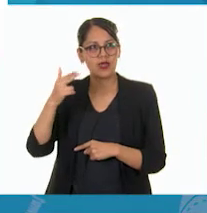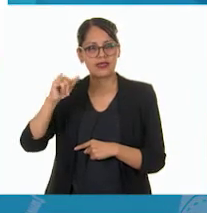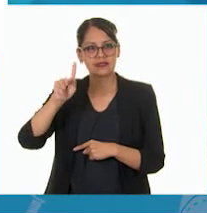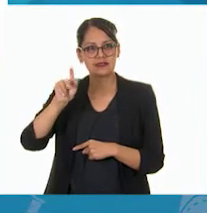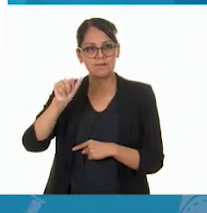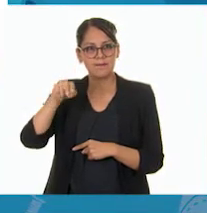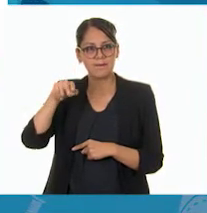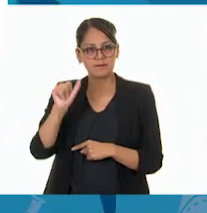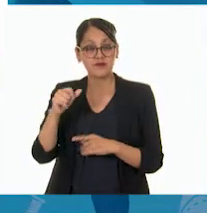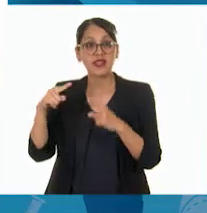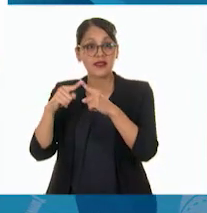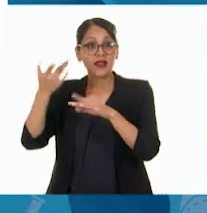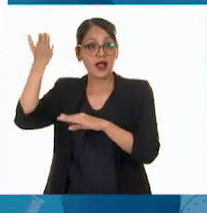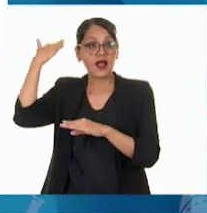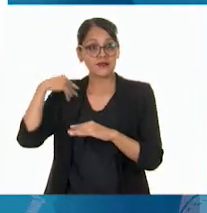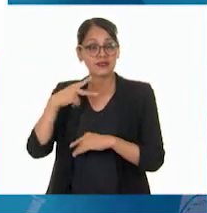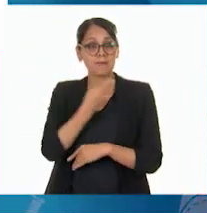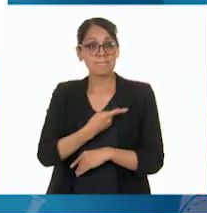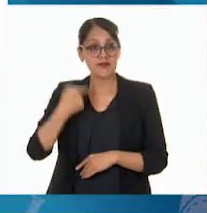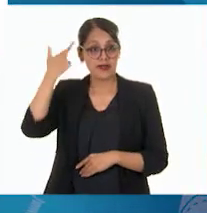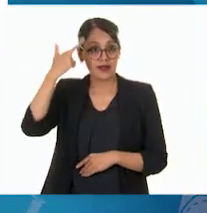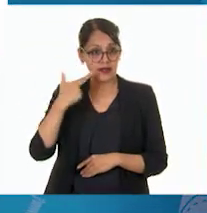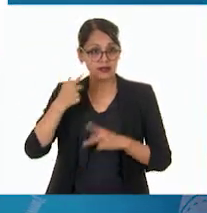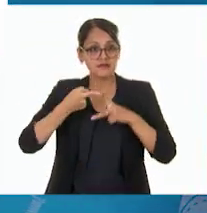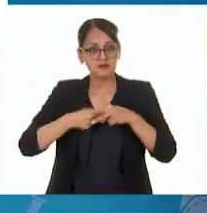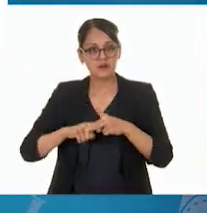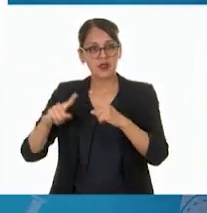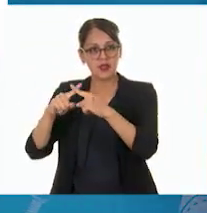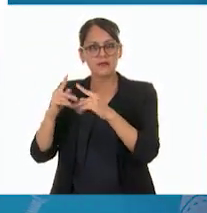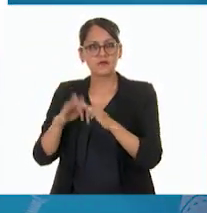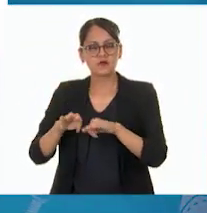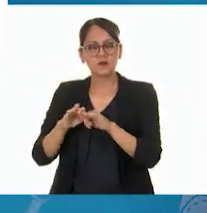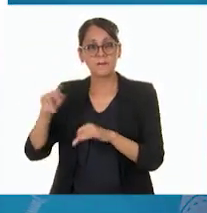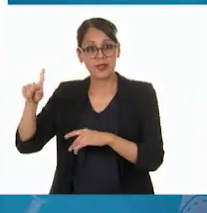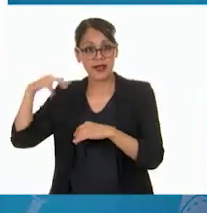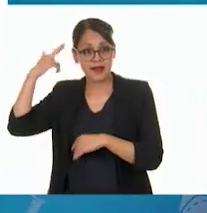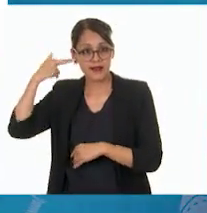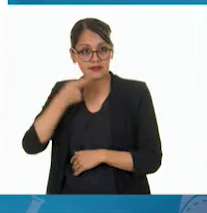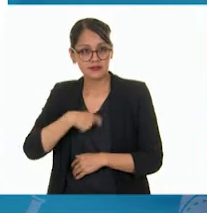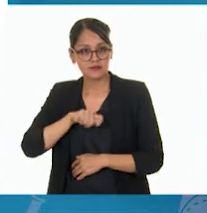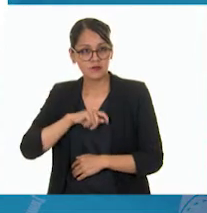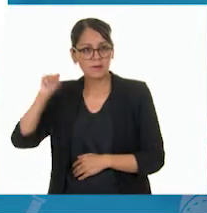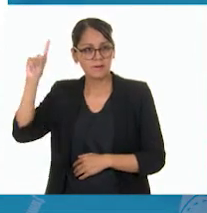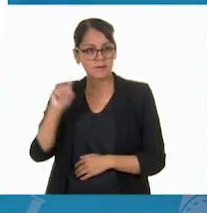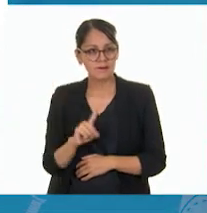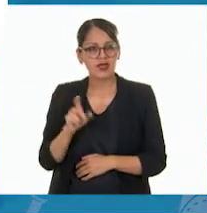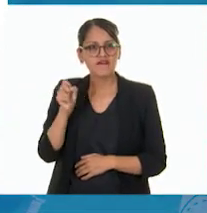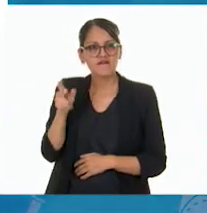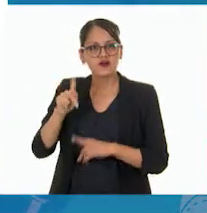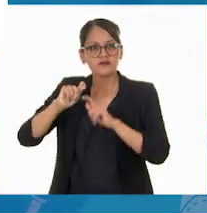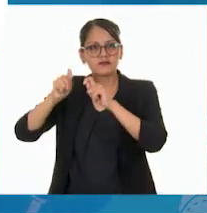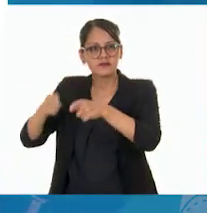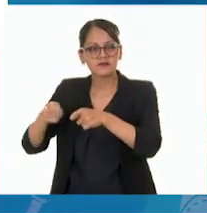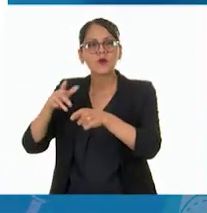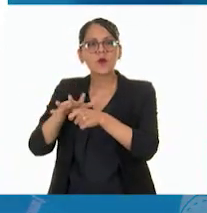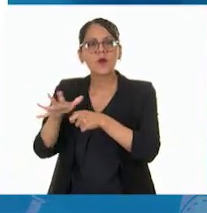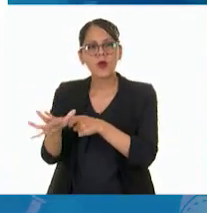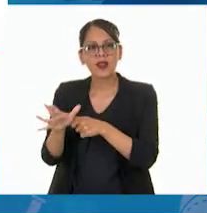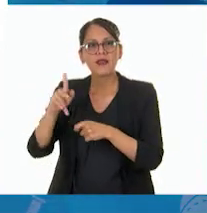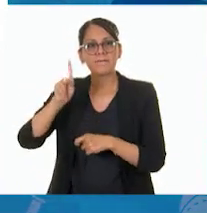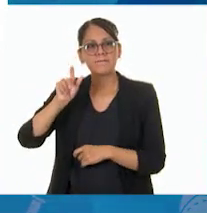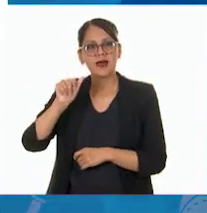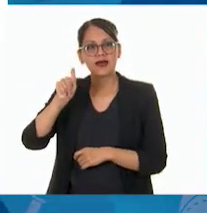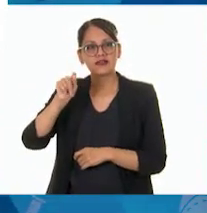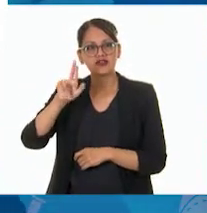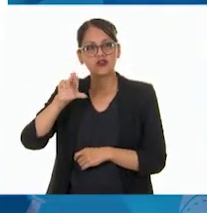gran importancia durante el virreinato, pues los reyes españoles gozaron de un privilegio que se llamó Patronato Real.